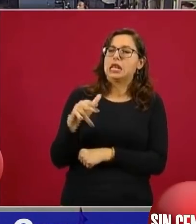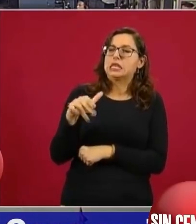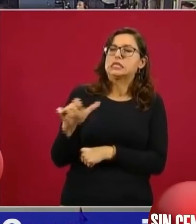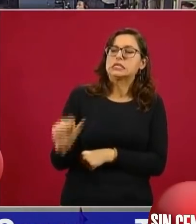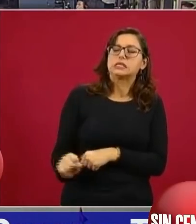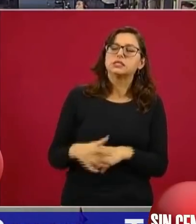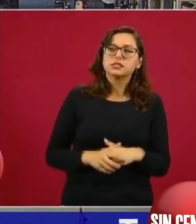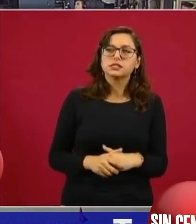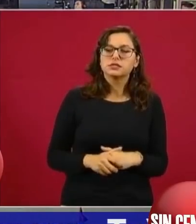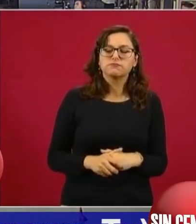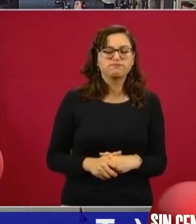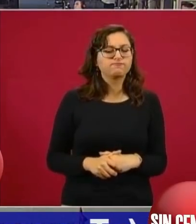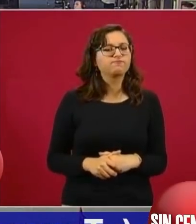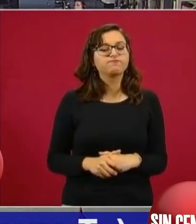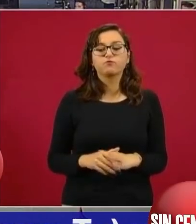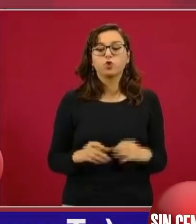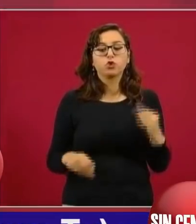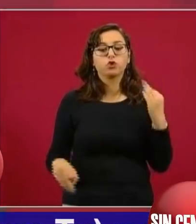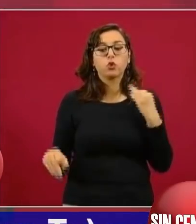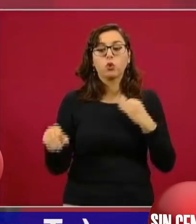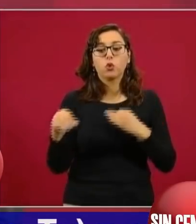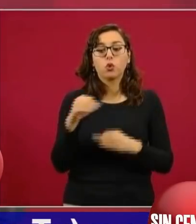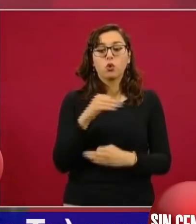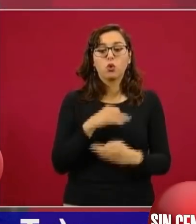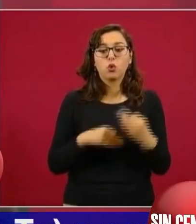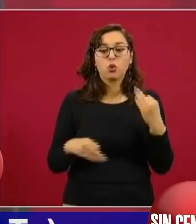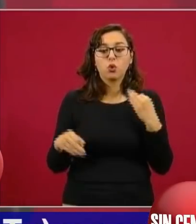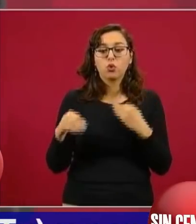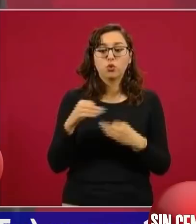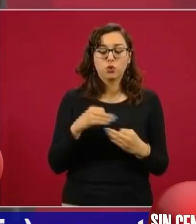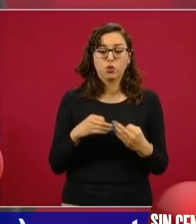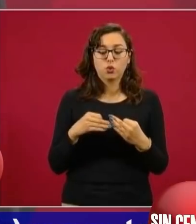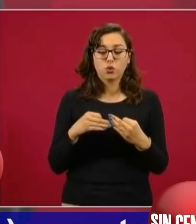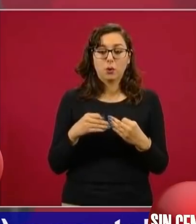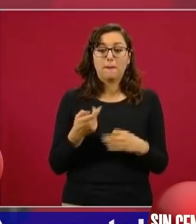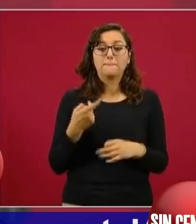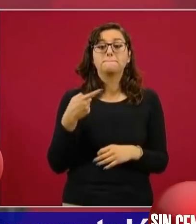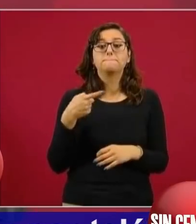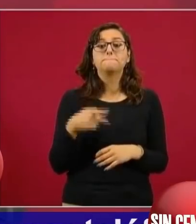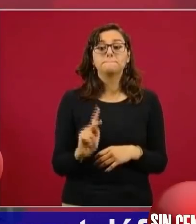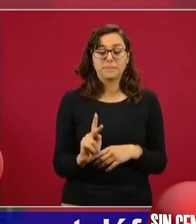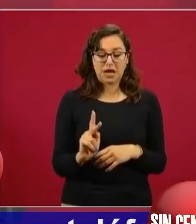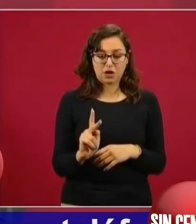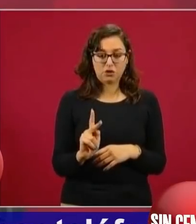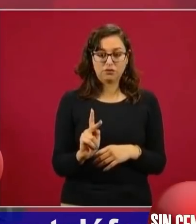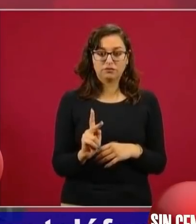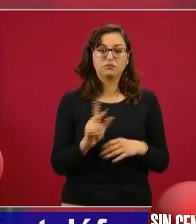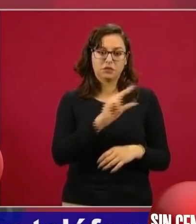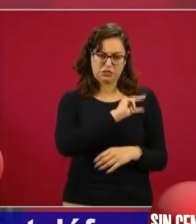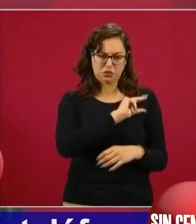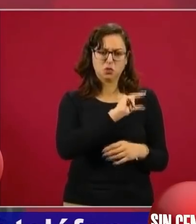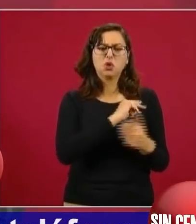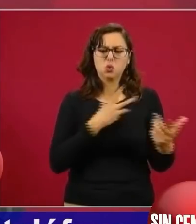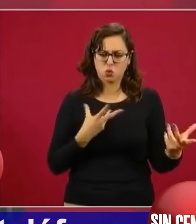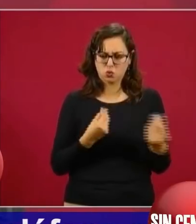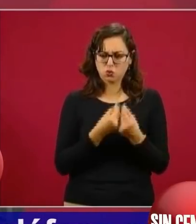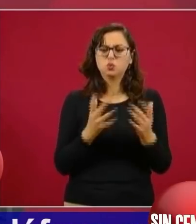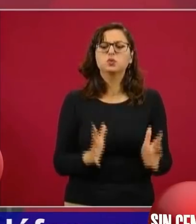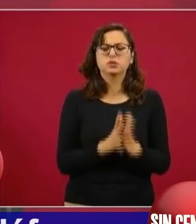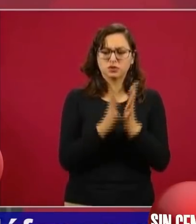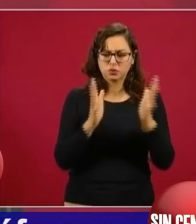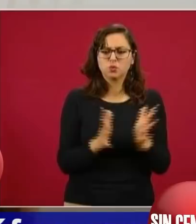legales? Todo sin dejar de tomar en cuenta la participación del sector privado,